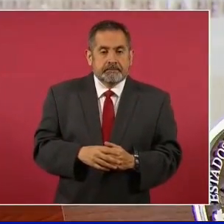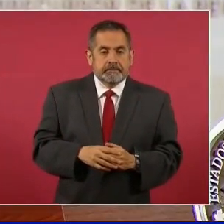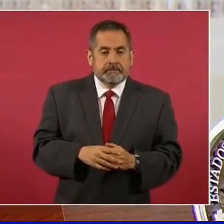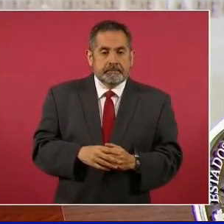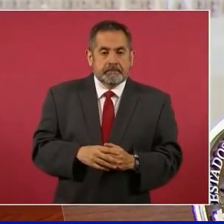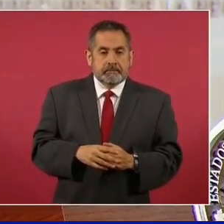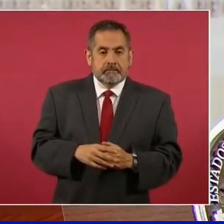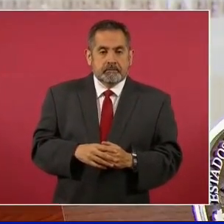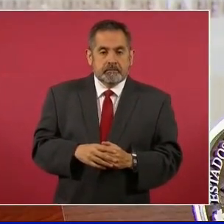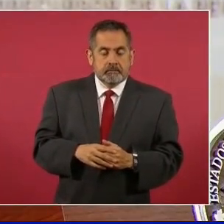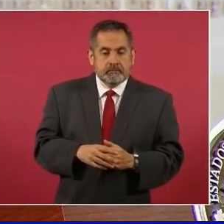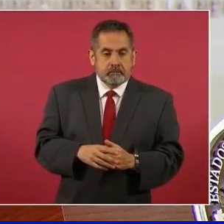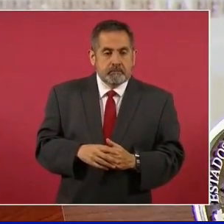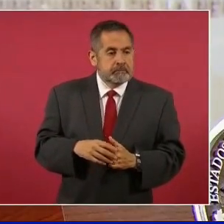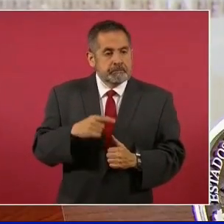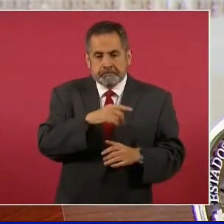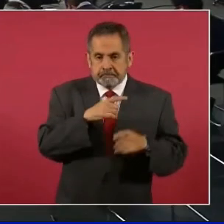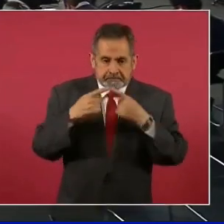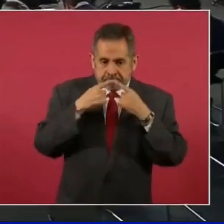les están apretando mucho